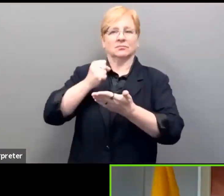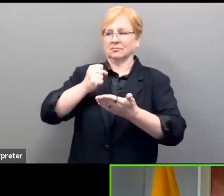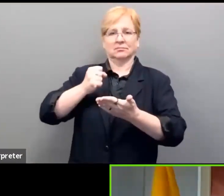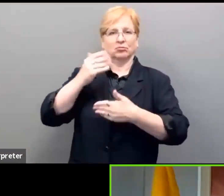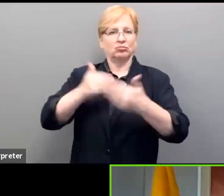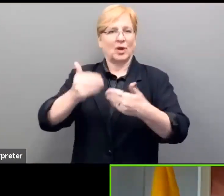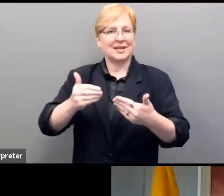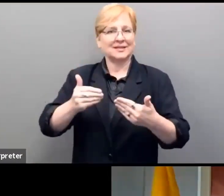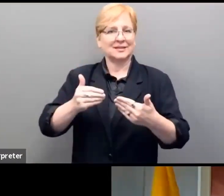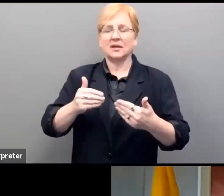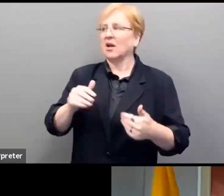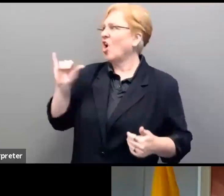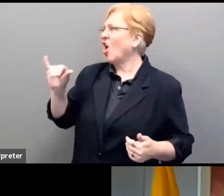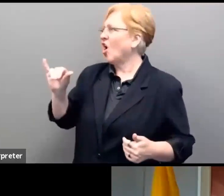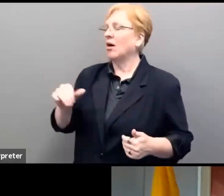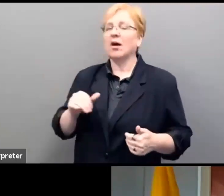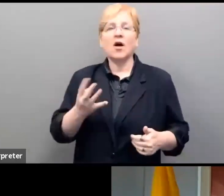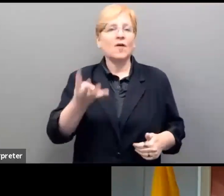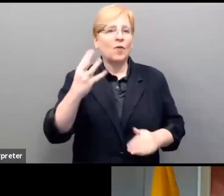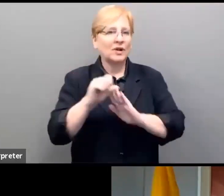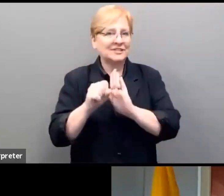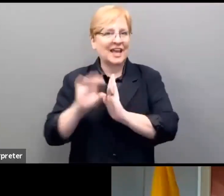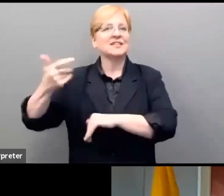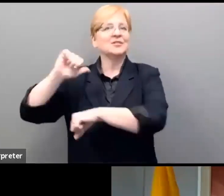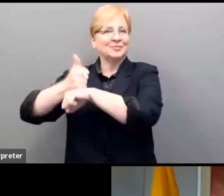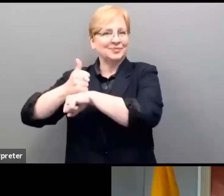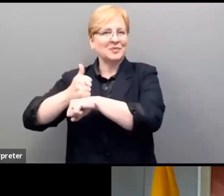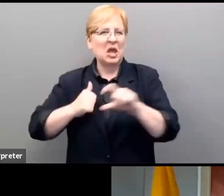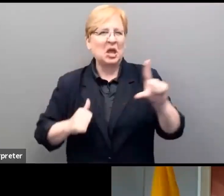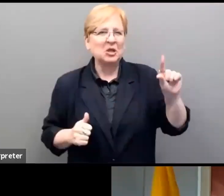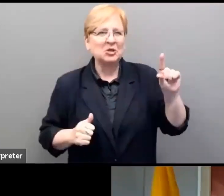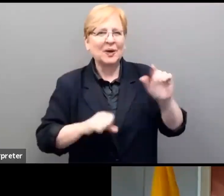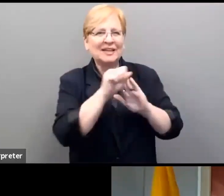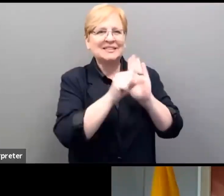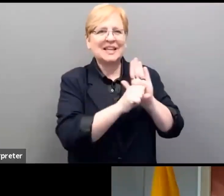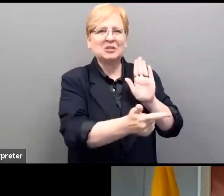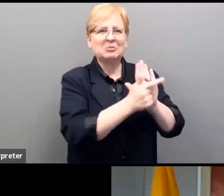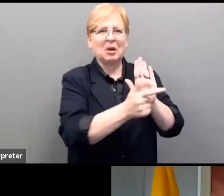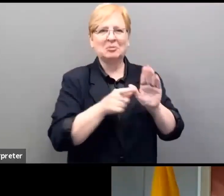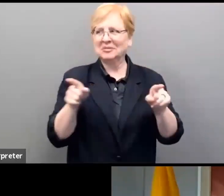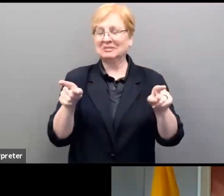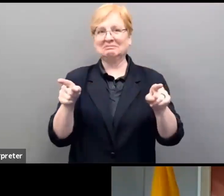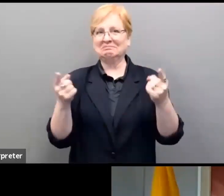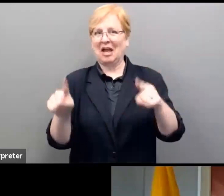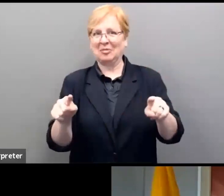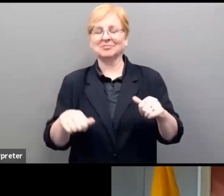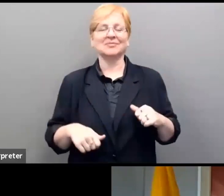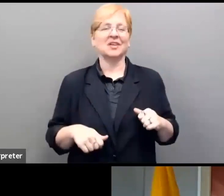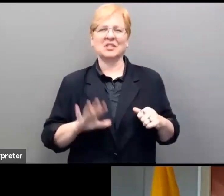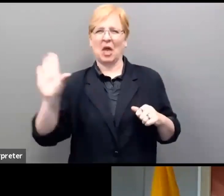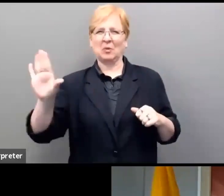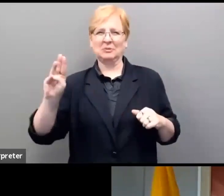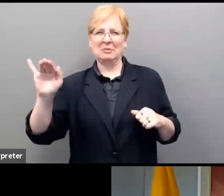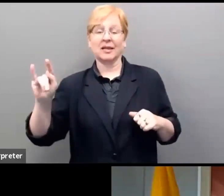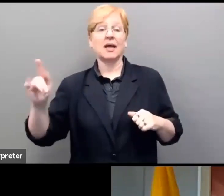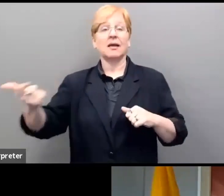está considerando algún tipo de certificación digital. Ese proceso, creo que 4 estados lo tienen